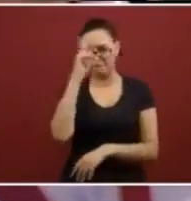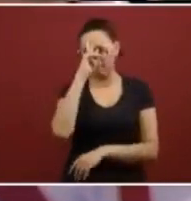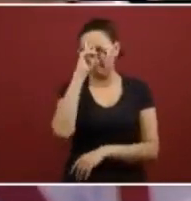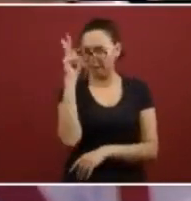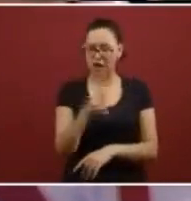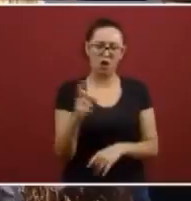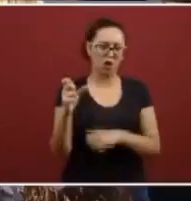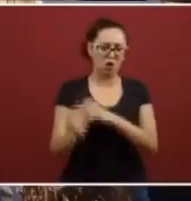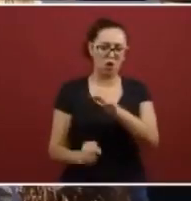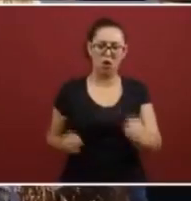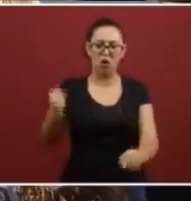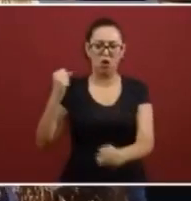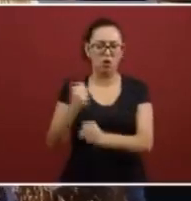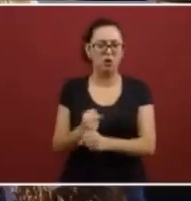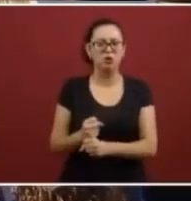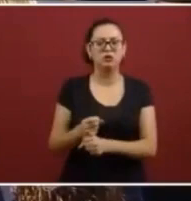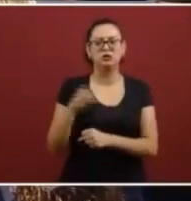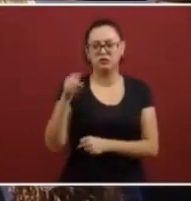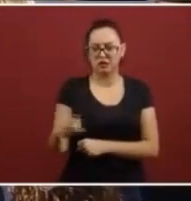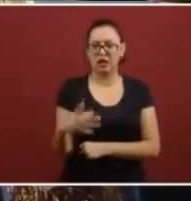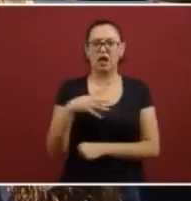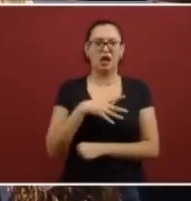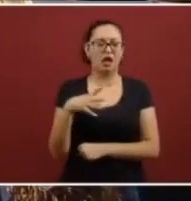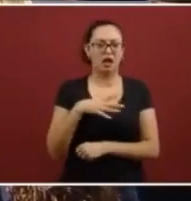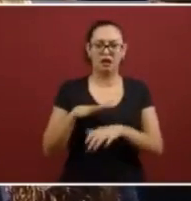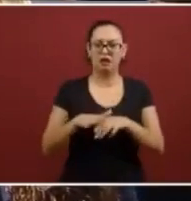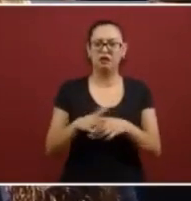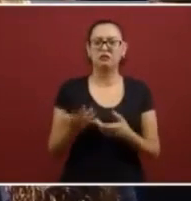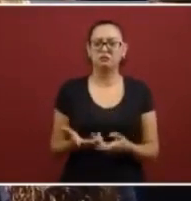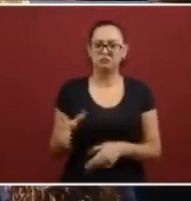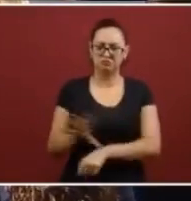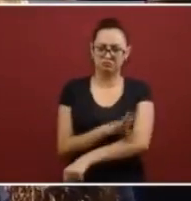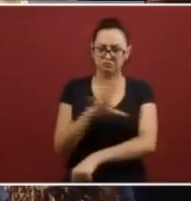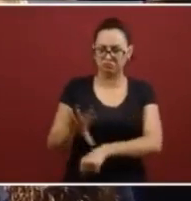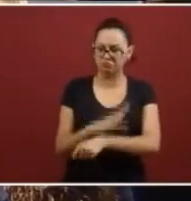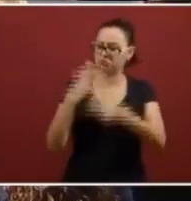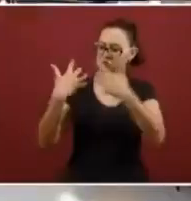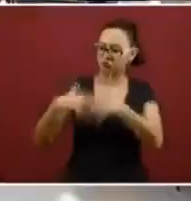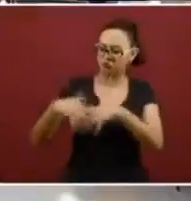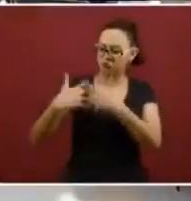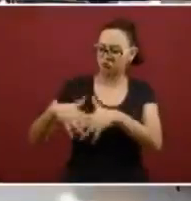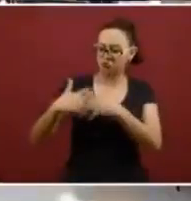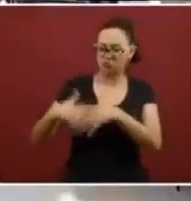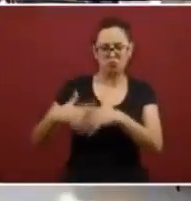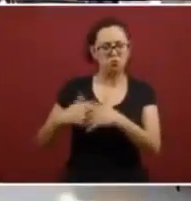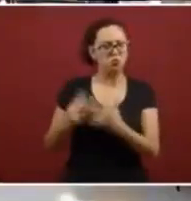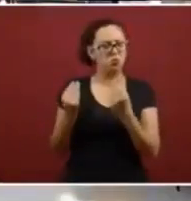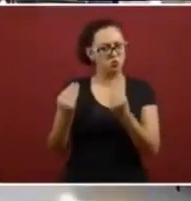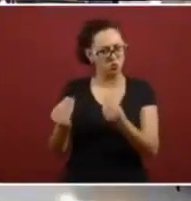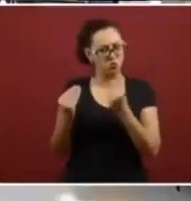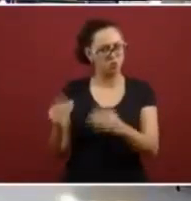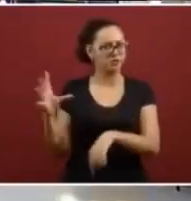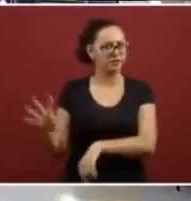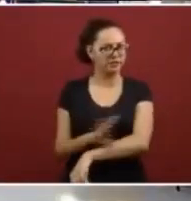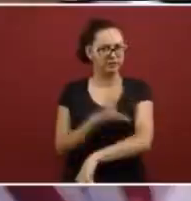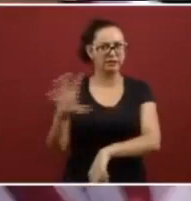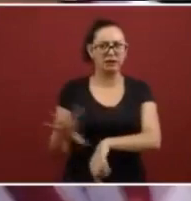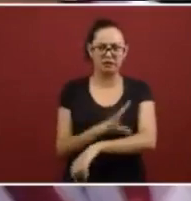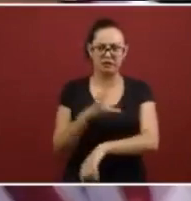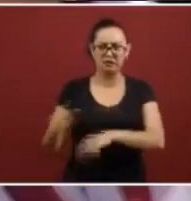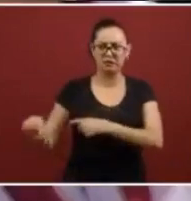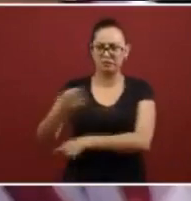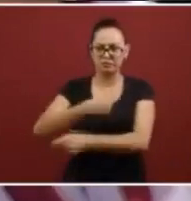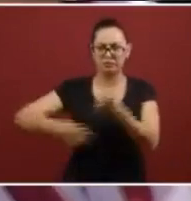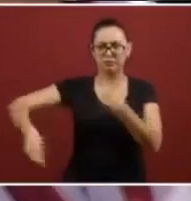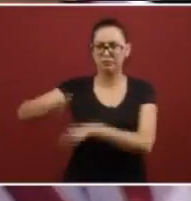have Está very instalada ahí high la Laguna Verde, una central nucleoeléctrica que genera una importante temperatures, cantidad and so de they energía wind que up se using a consume